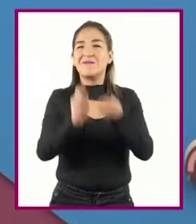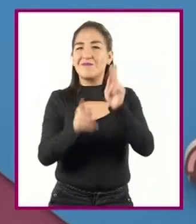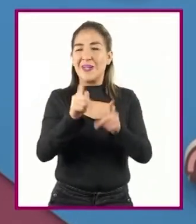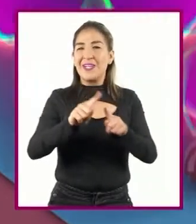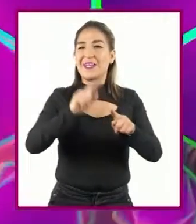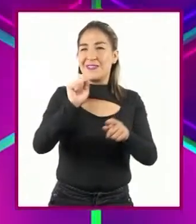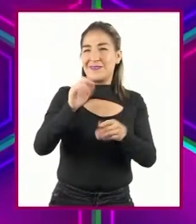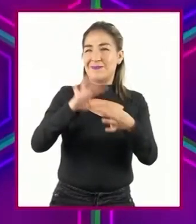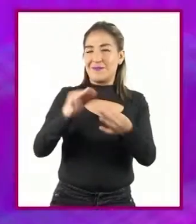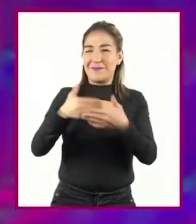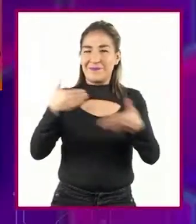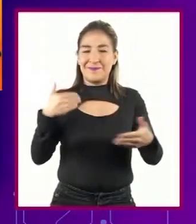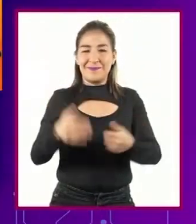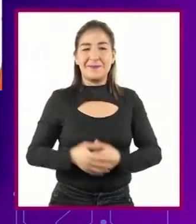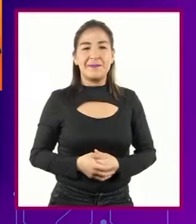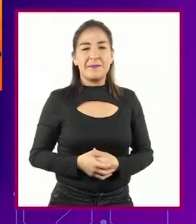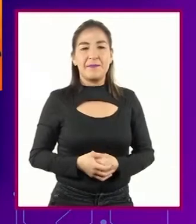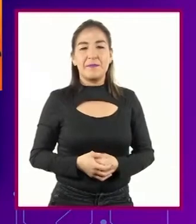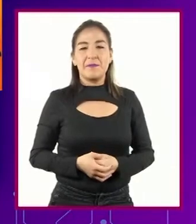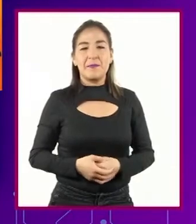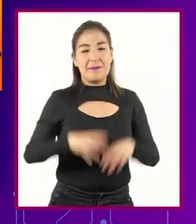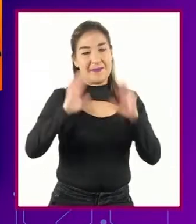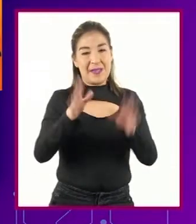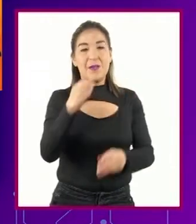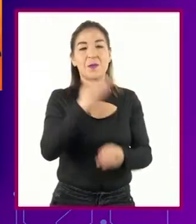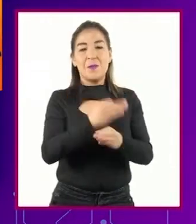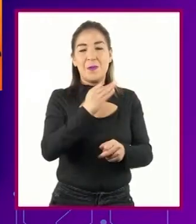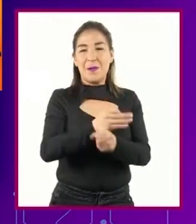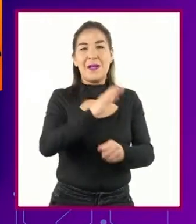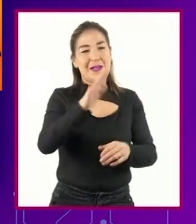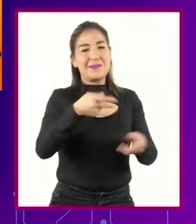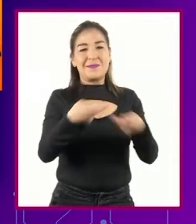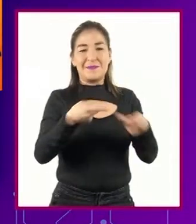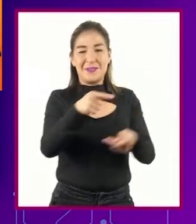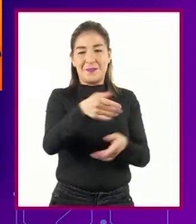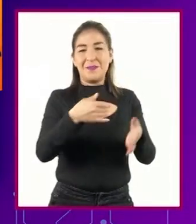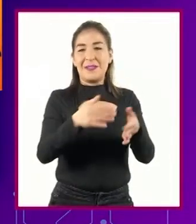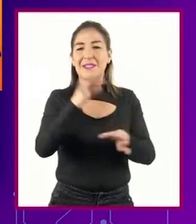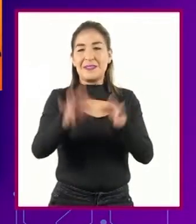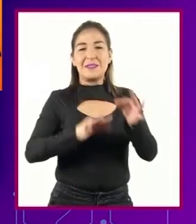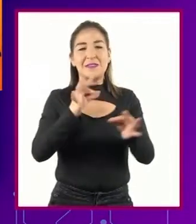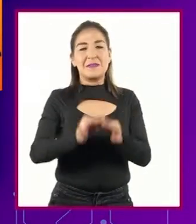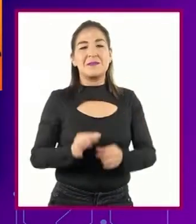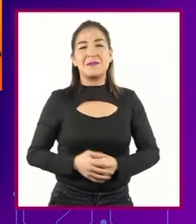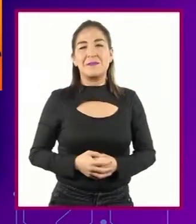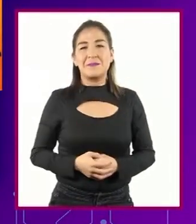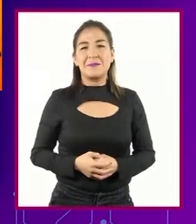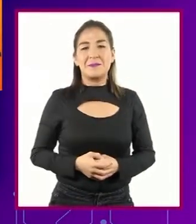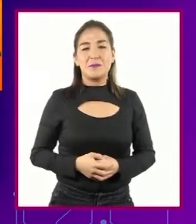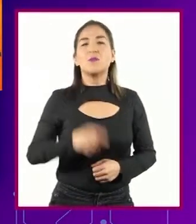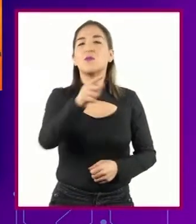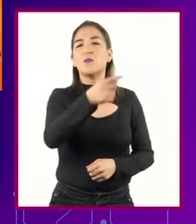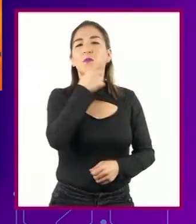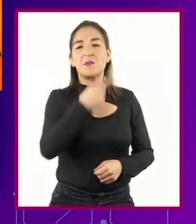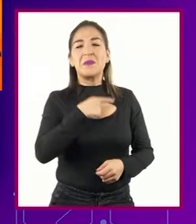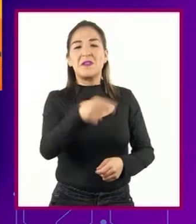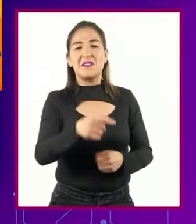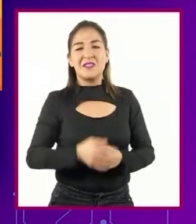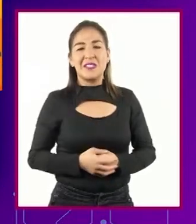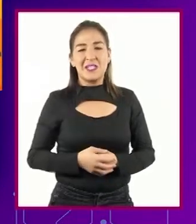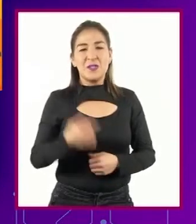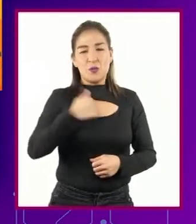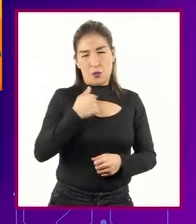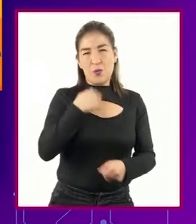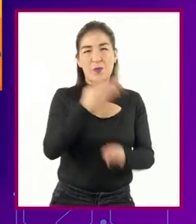anteriores. Listo, amigo, ahora sí que ya quedó tu cocina, mira, y ahora sí que tú me dices cómo la ves. Oye, mira, tengo